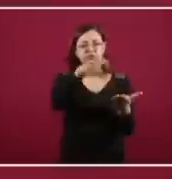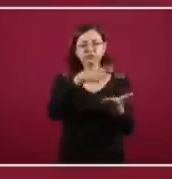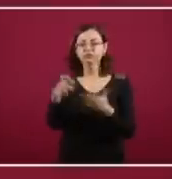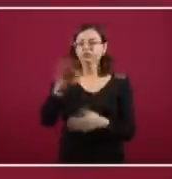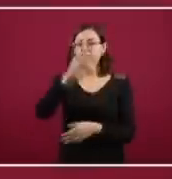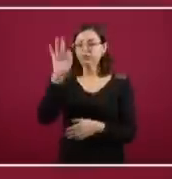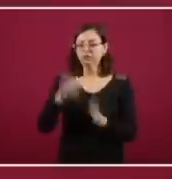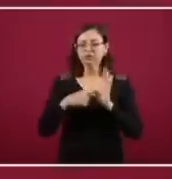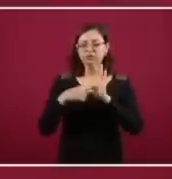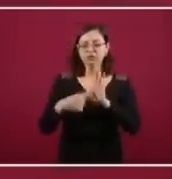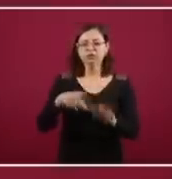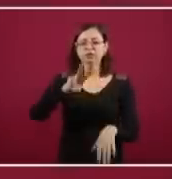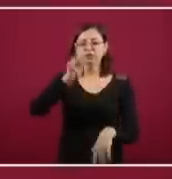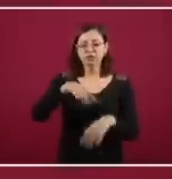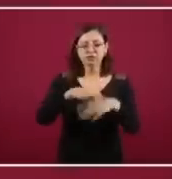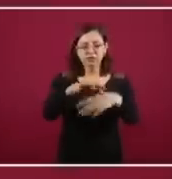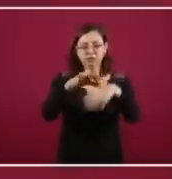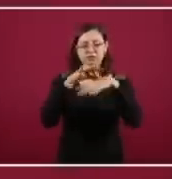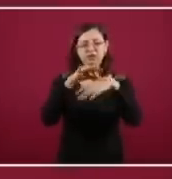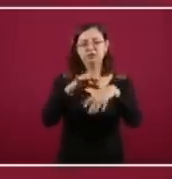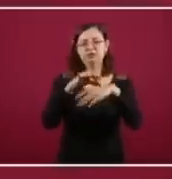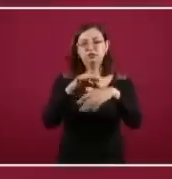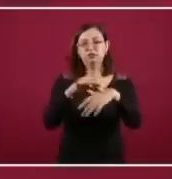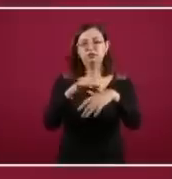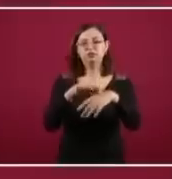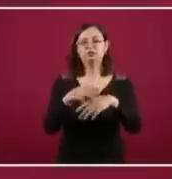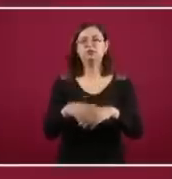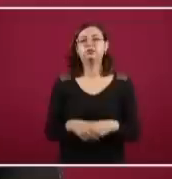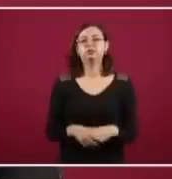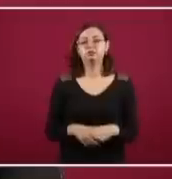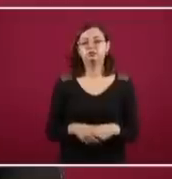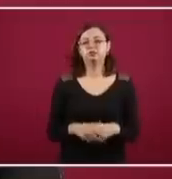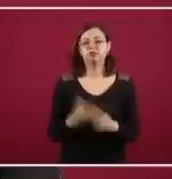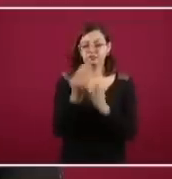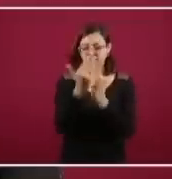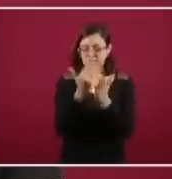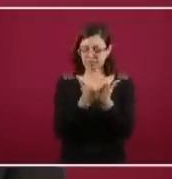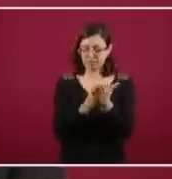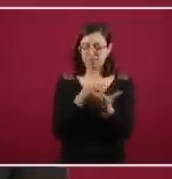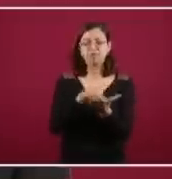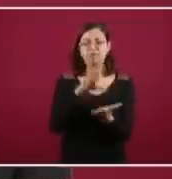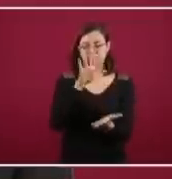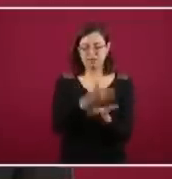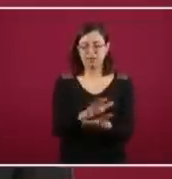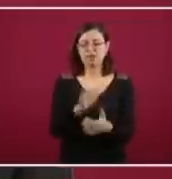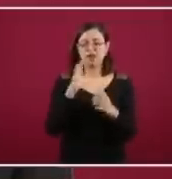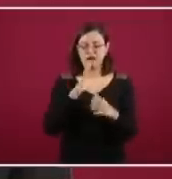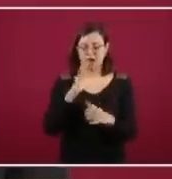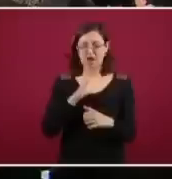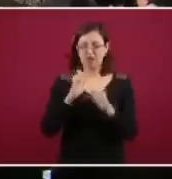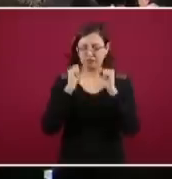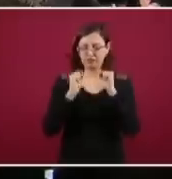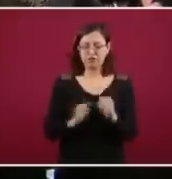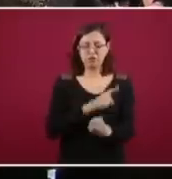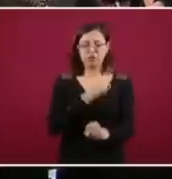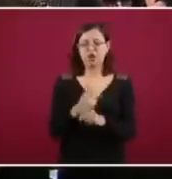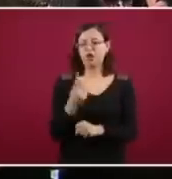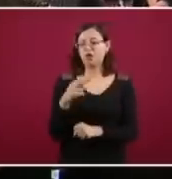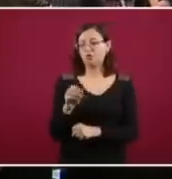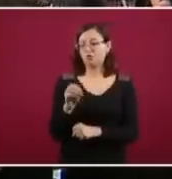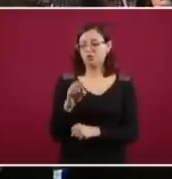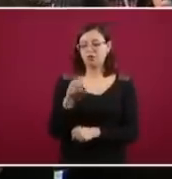son reales, de que las ofertas están debidamente respaldadas con la seguridad que da la